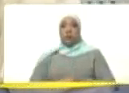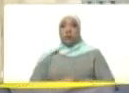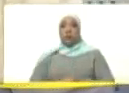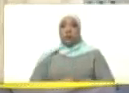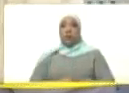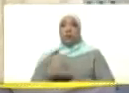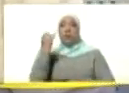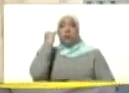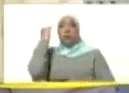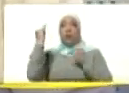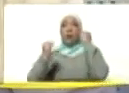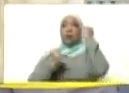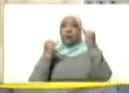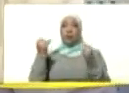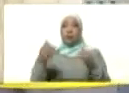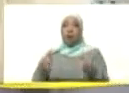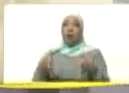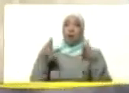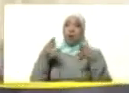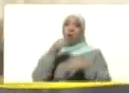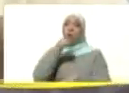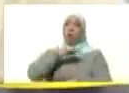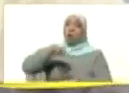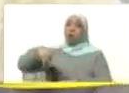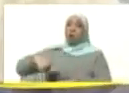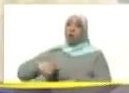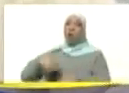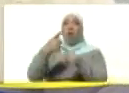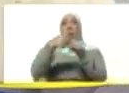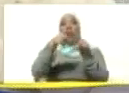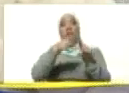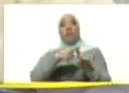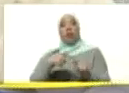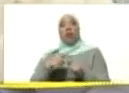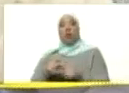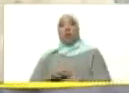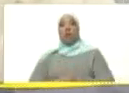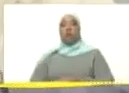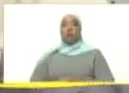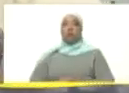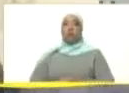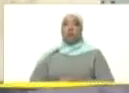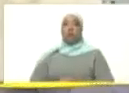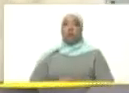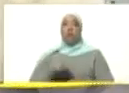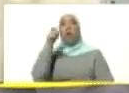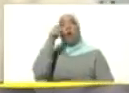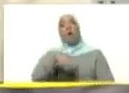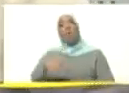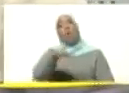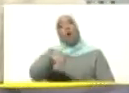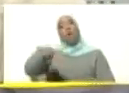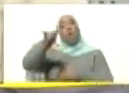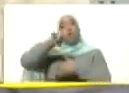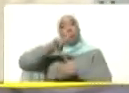aquella idea audaz de una alternativa para los pueblos de nuestra